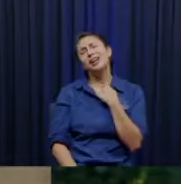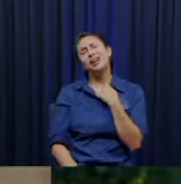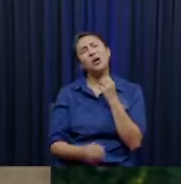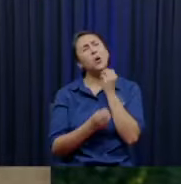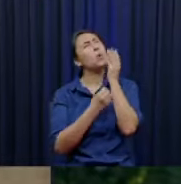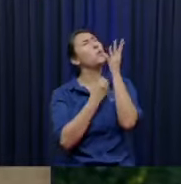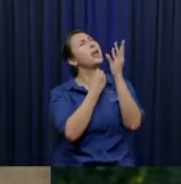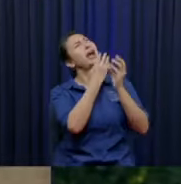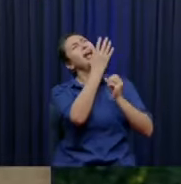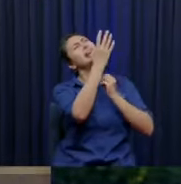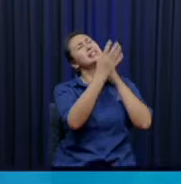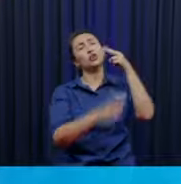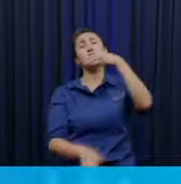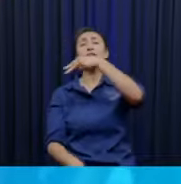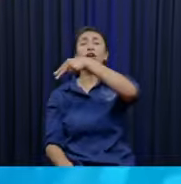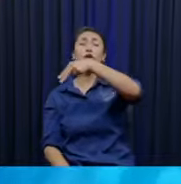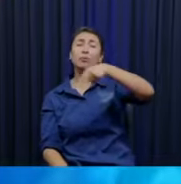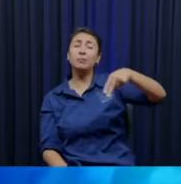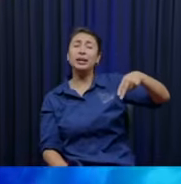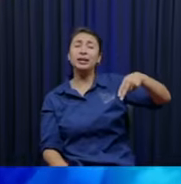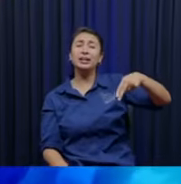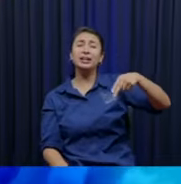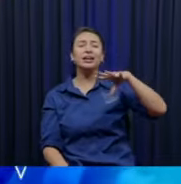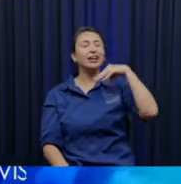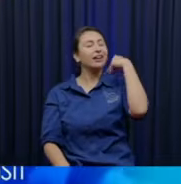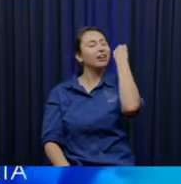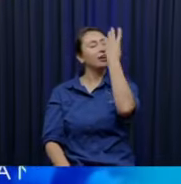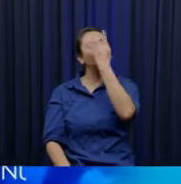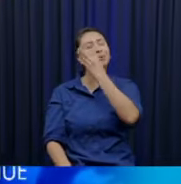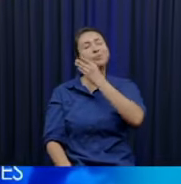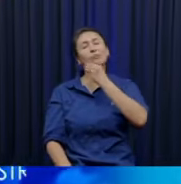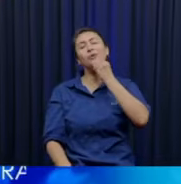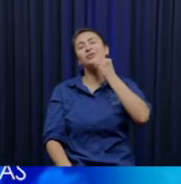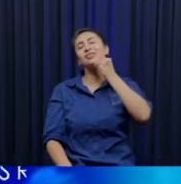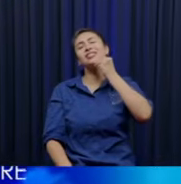Pues ya sabemos más o menos quién la hizo, pero la música,